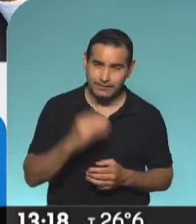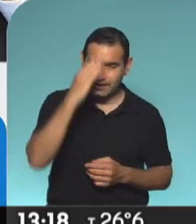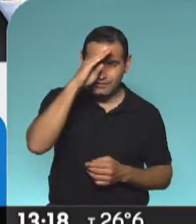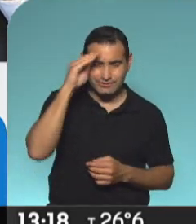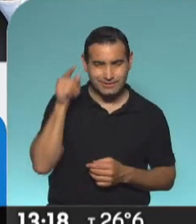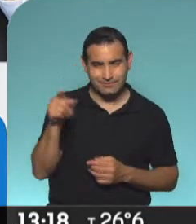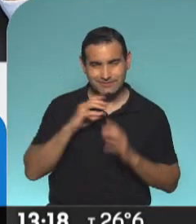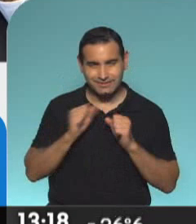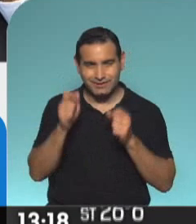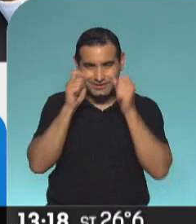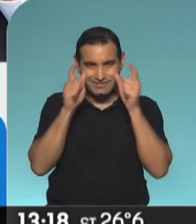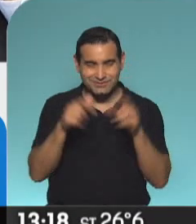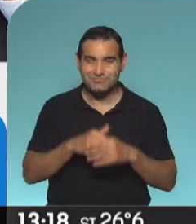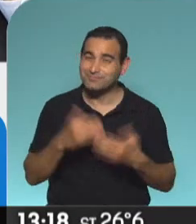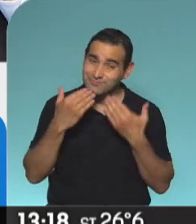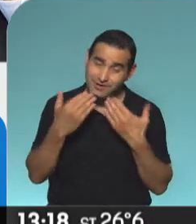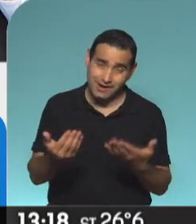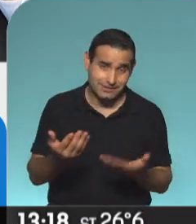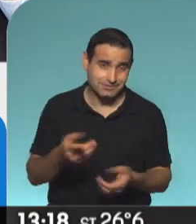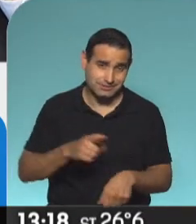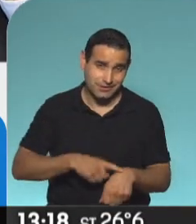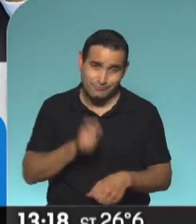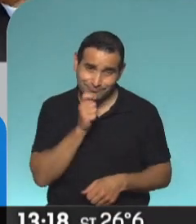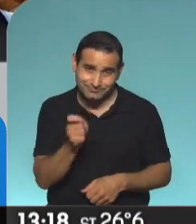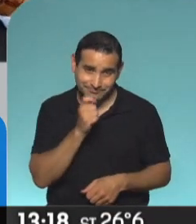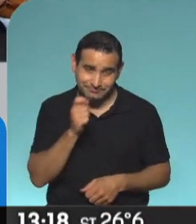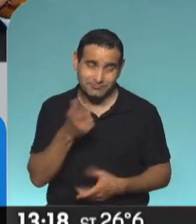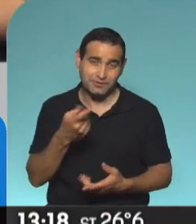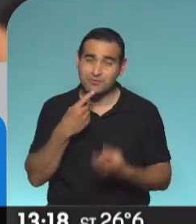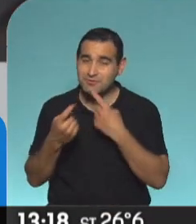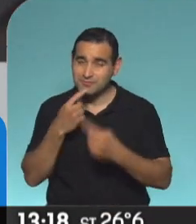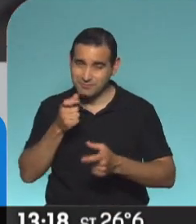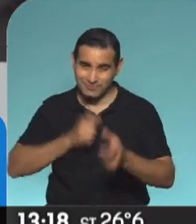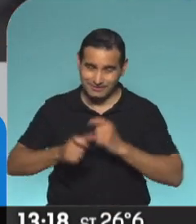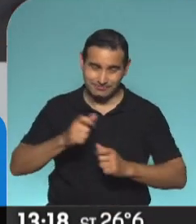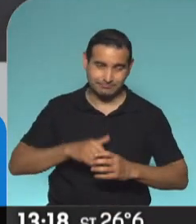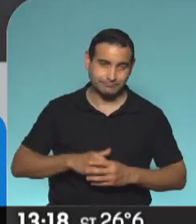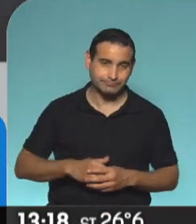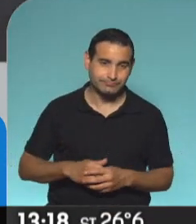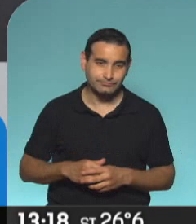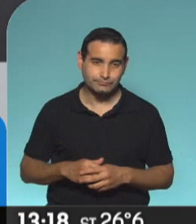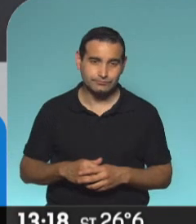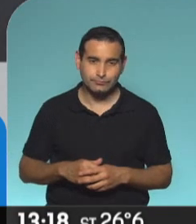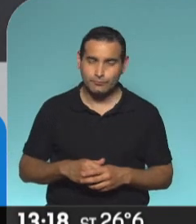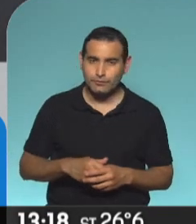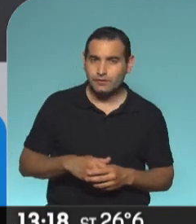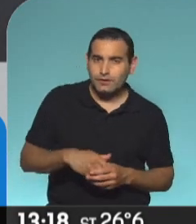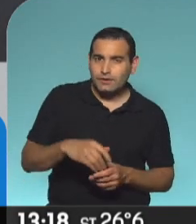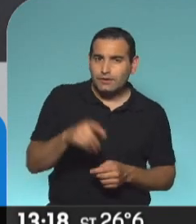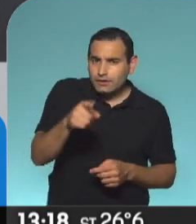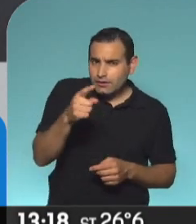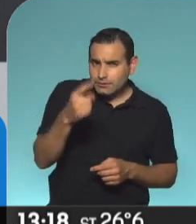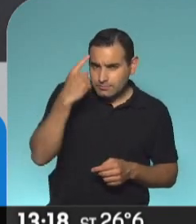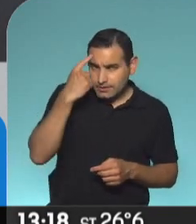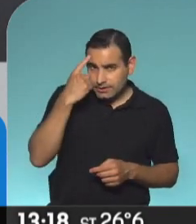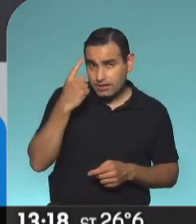secretario los está escuchando. Sí, le agradecemos por supuesto la atención y que pueda respondernos las preguntas. Ahora, ¿por qué cree usted que un